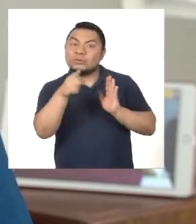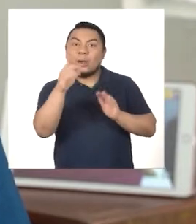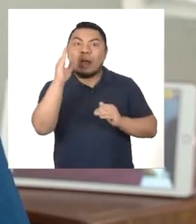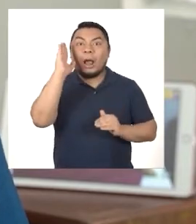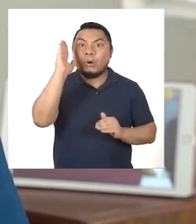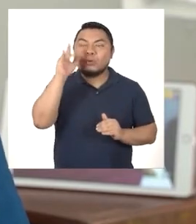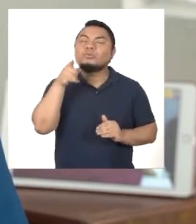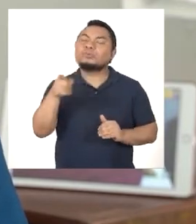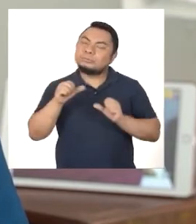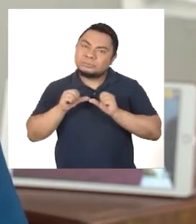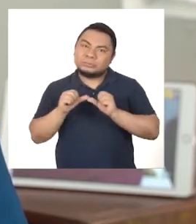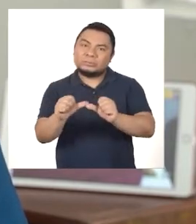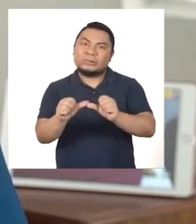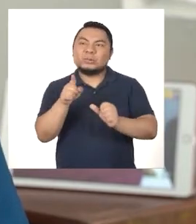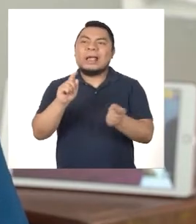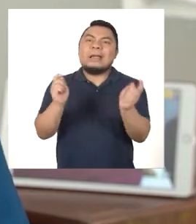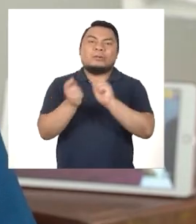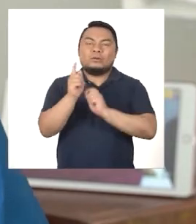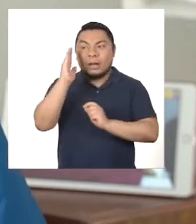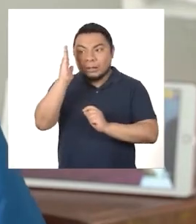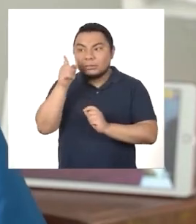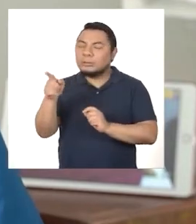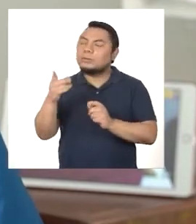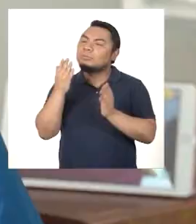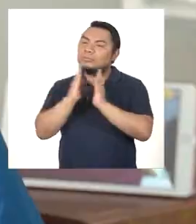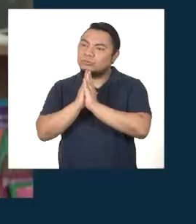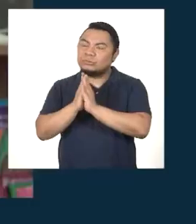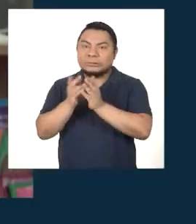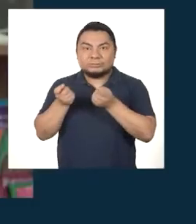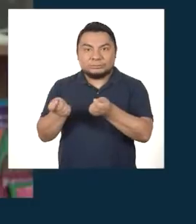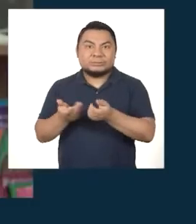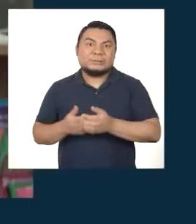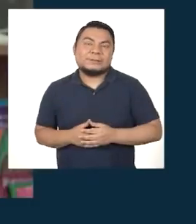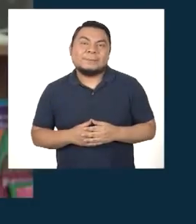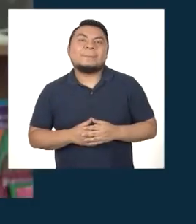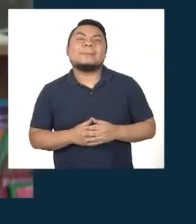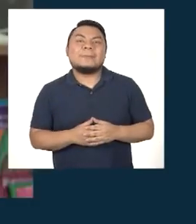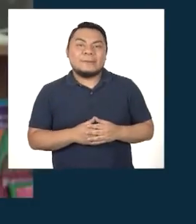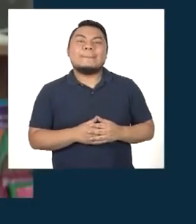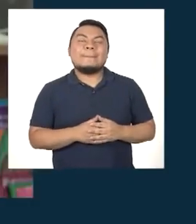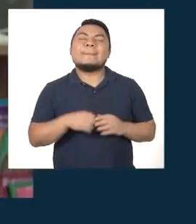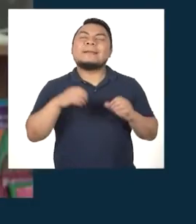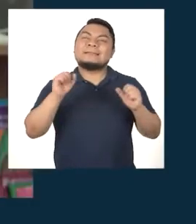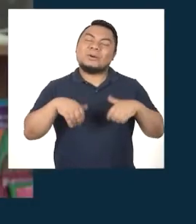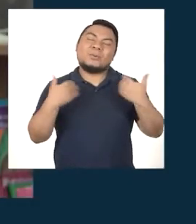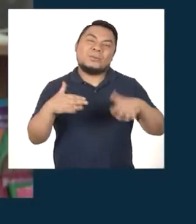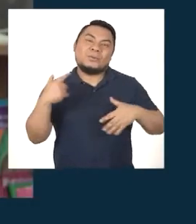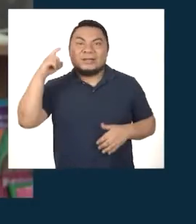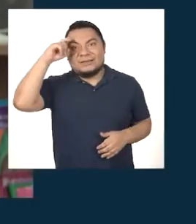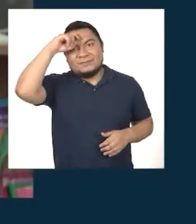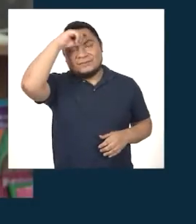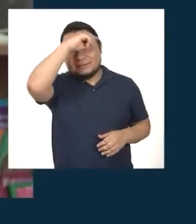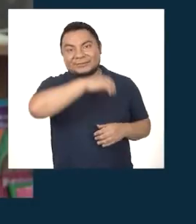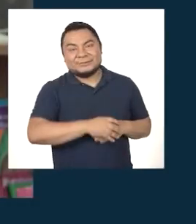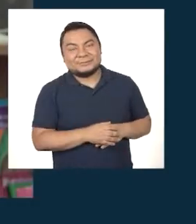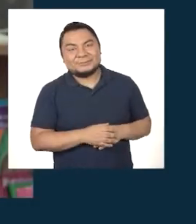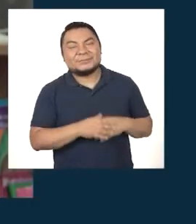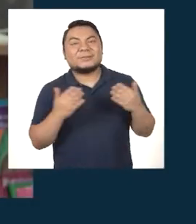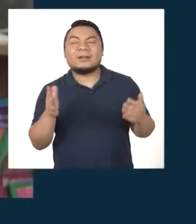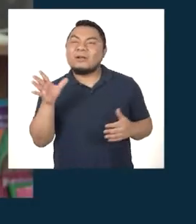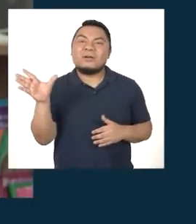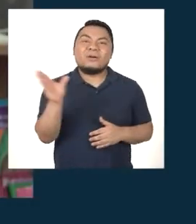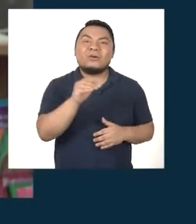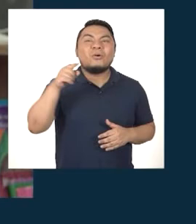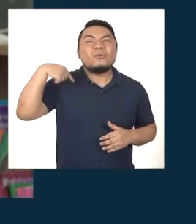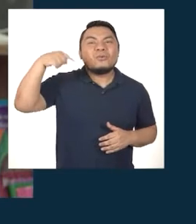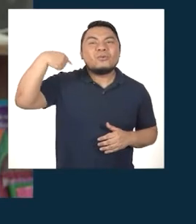mantiene al final de que has contenido a tu hijo o a tu hija. Ay, Gustavo, qué difícil es. Todos